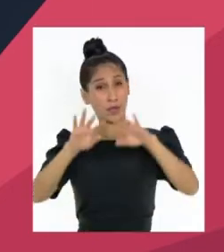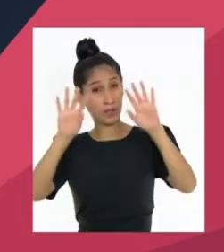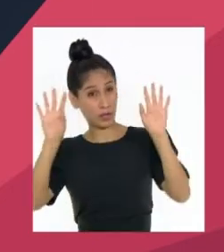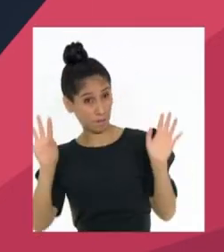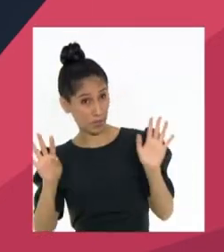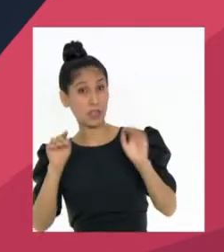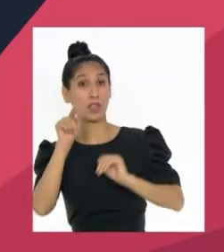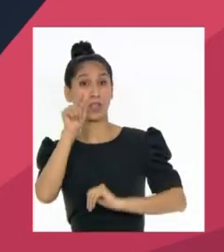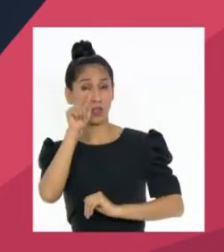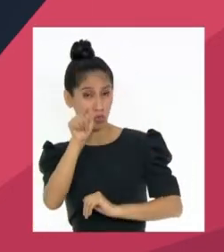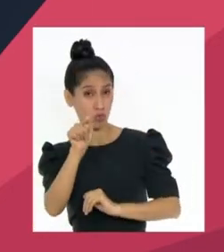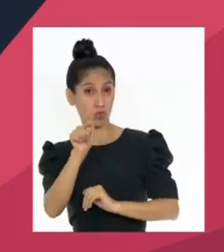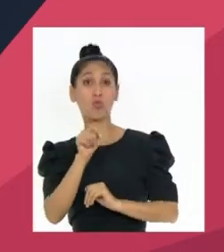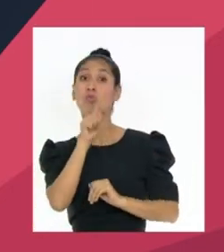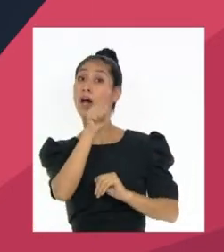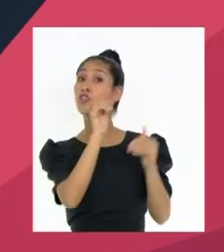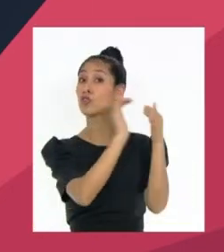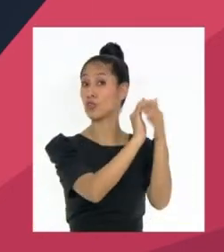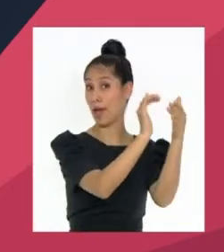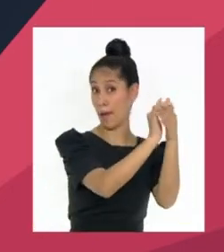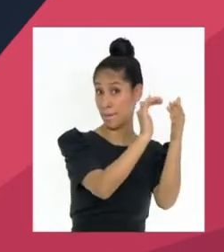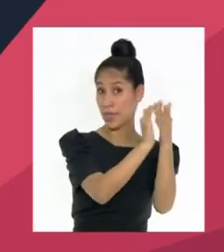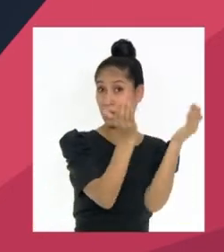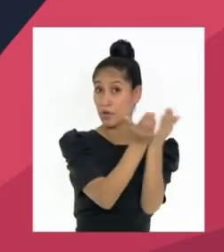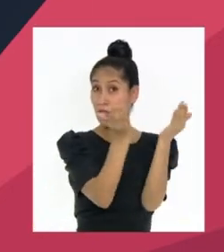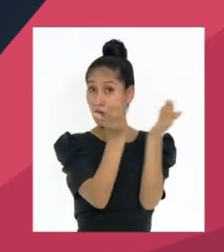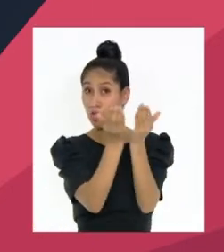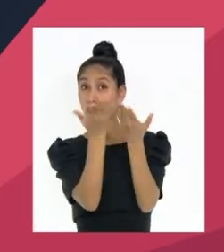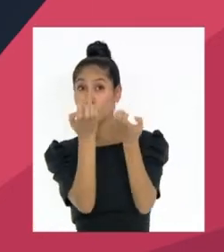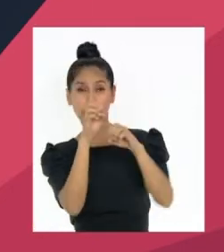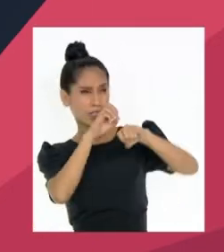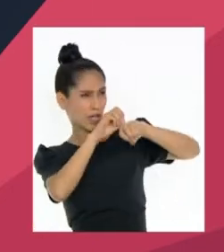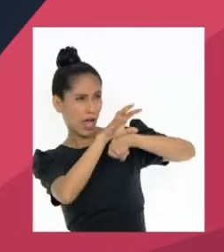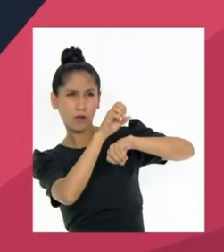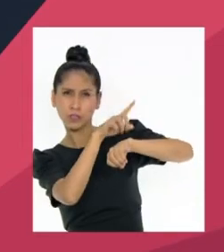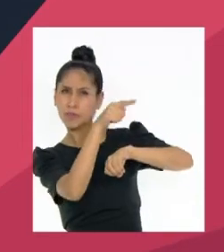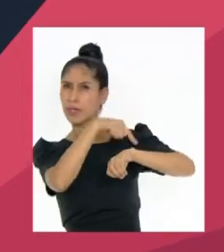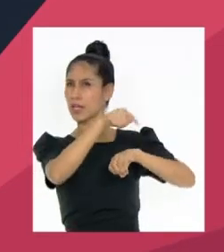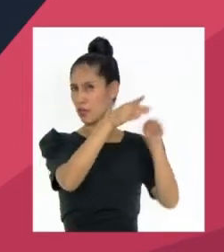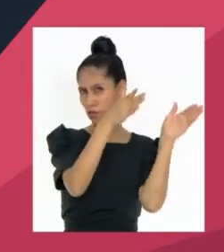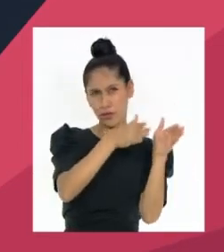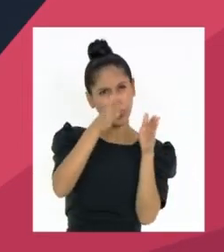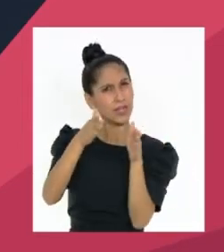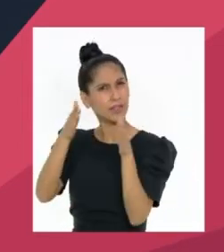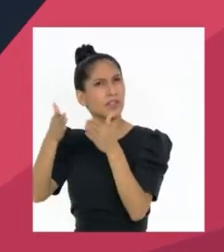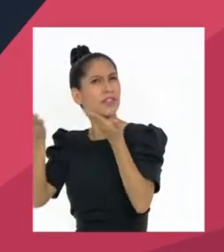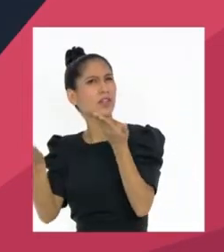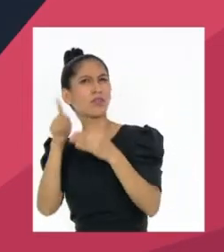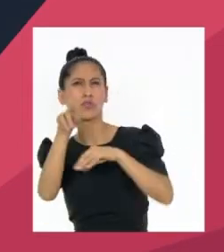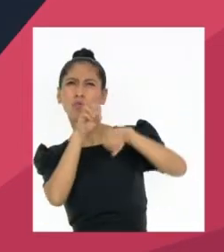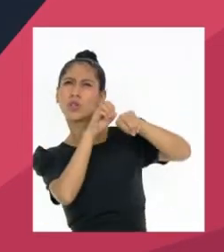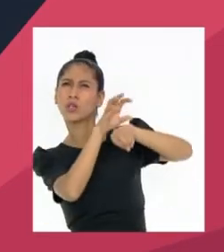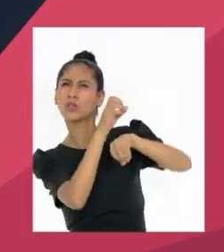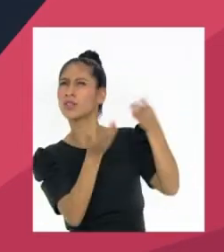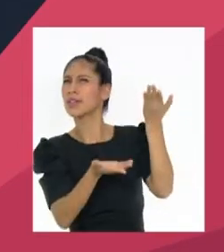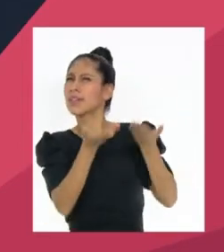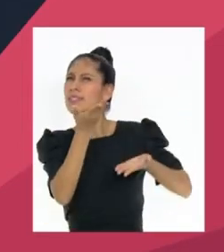darles recomendaciones a tus compañeros y compañeras para poder organizarse en este año escolar, ¿qué les